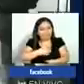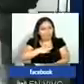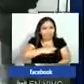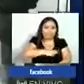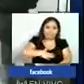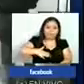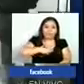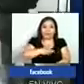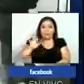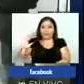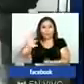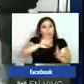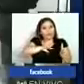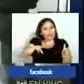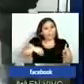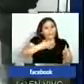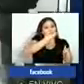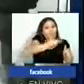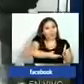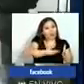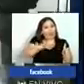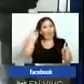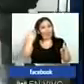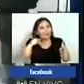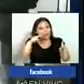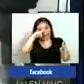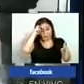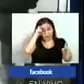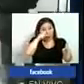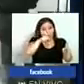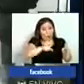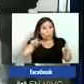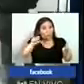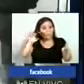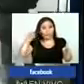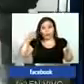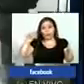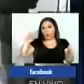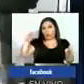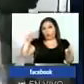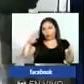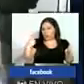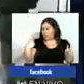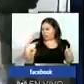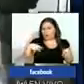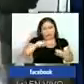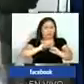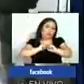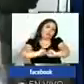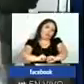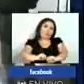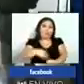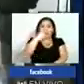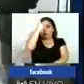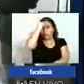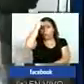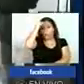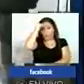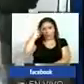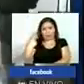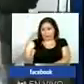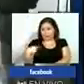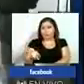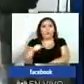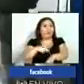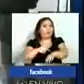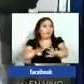para la familia de nuestro querido productor ejecutivo, amigo y compañero Eduardo Navas, quien falleció este domingo 21 de junio de 2020. A